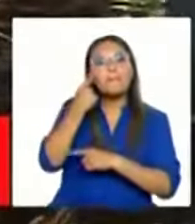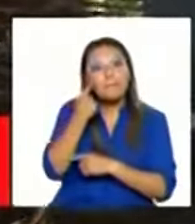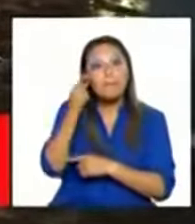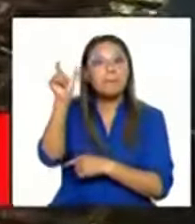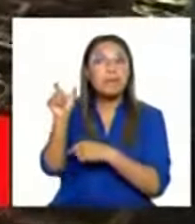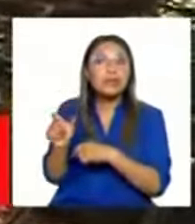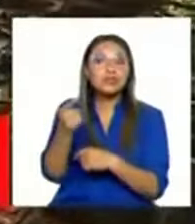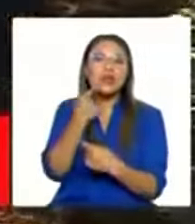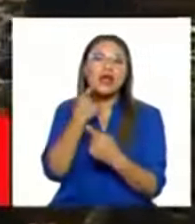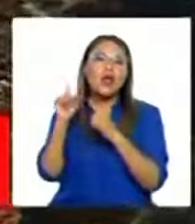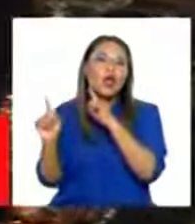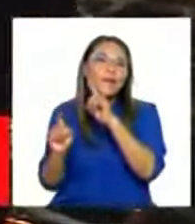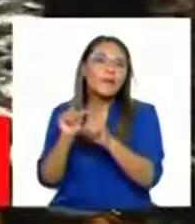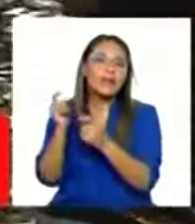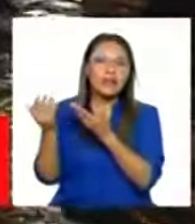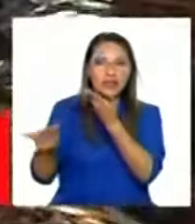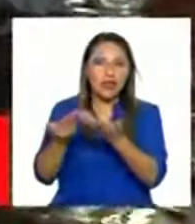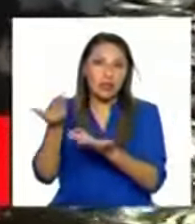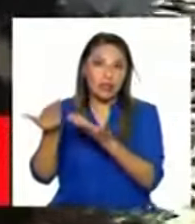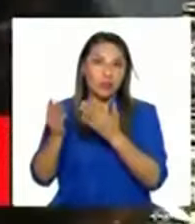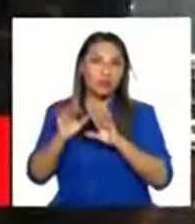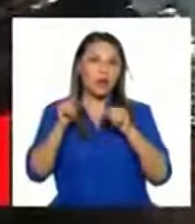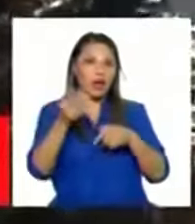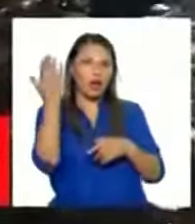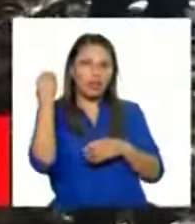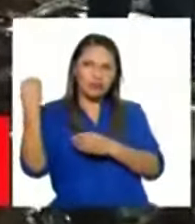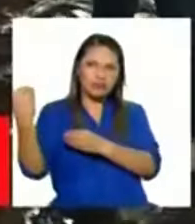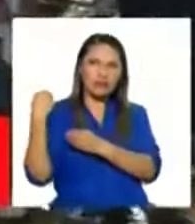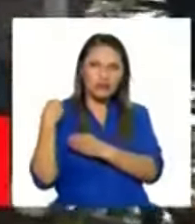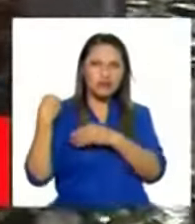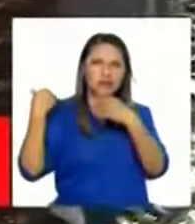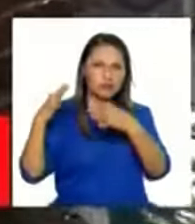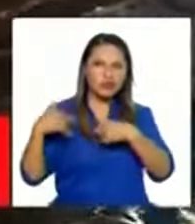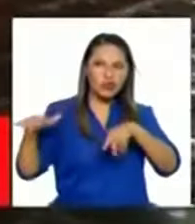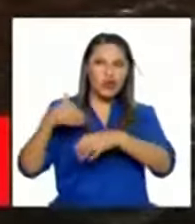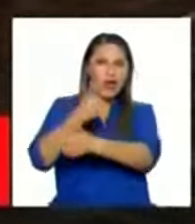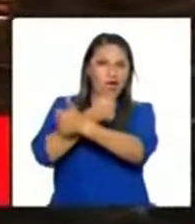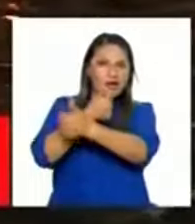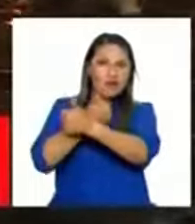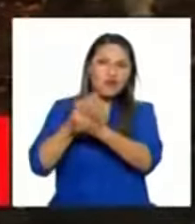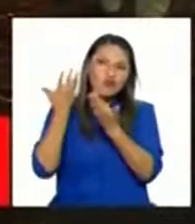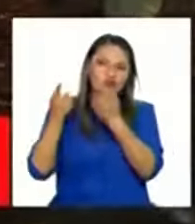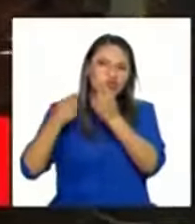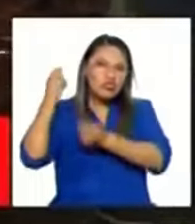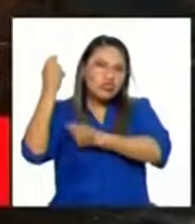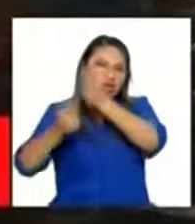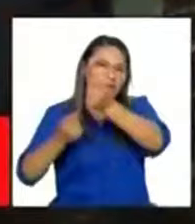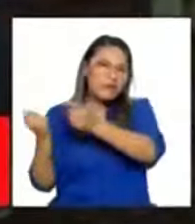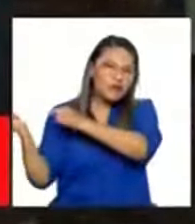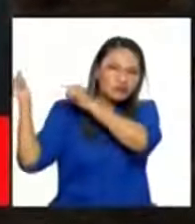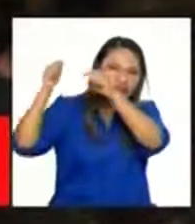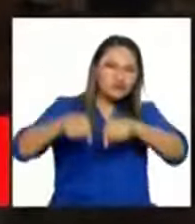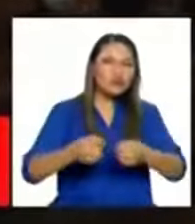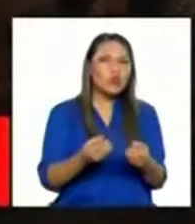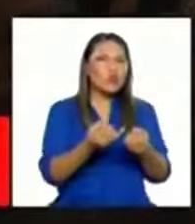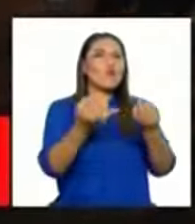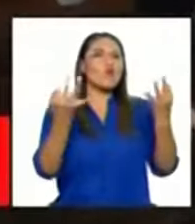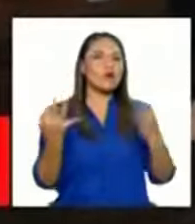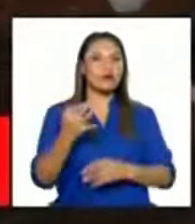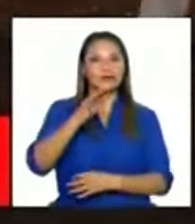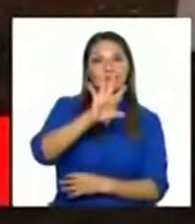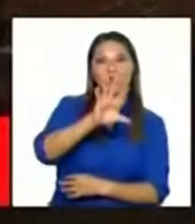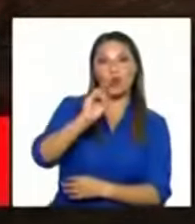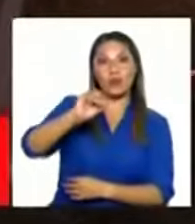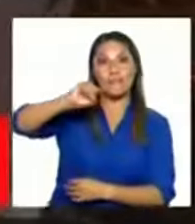de la ciudad. Hemos, según datos también de la Cámara de Comercio de Ayacucho, se espera la llegada de 50.000